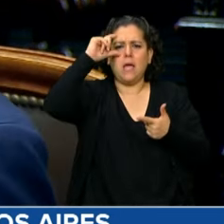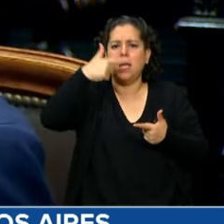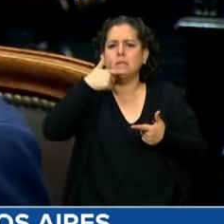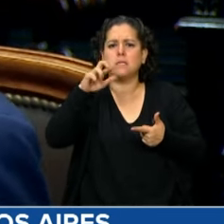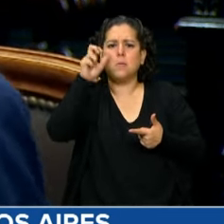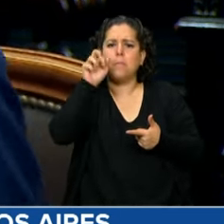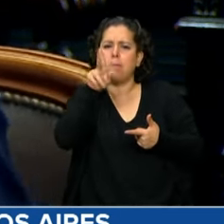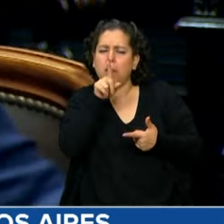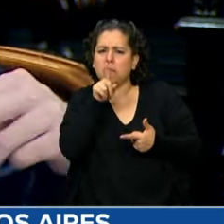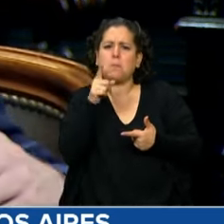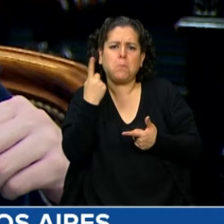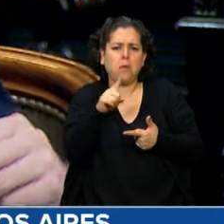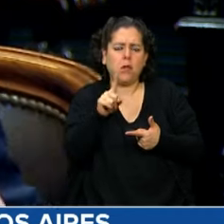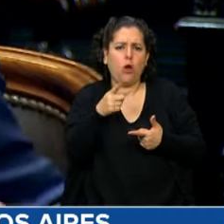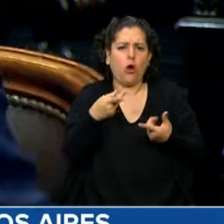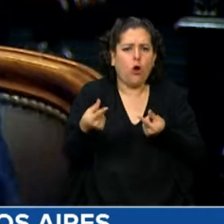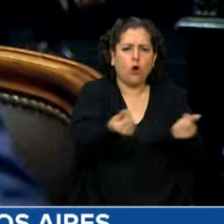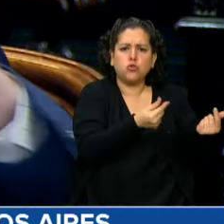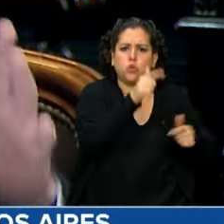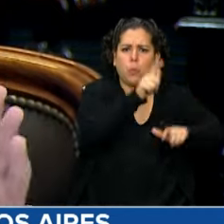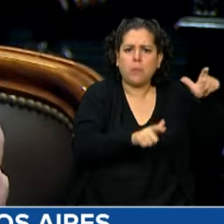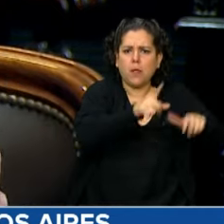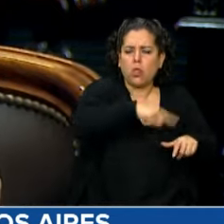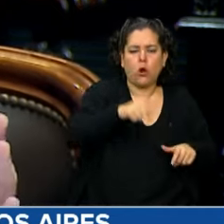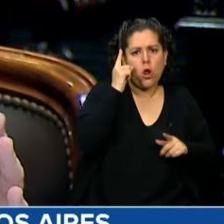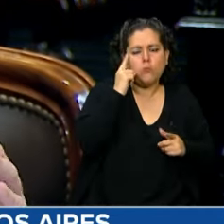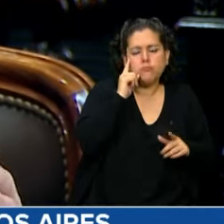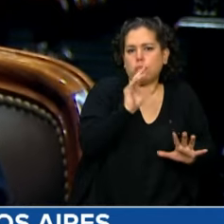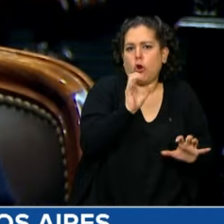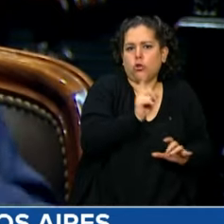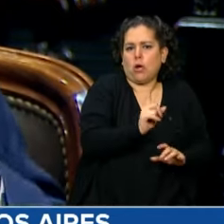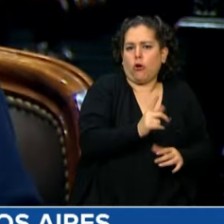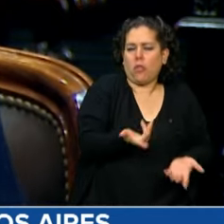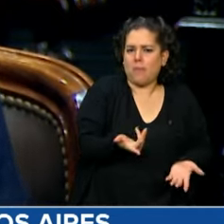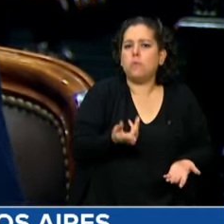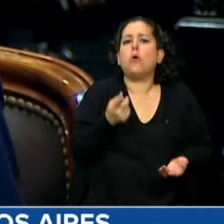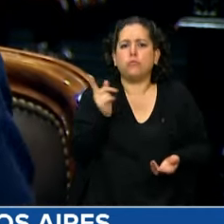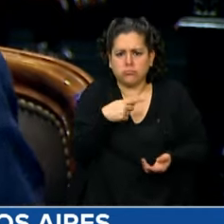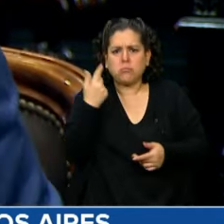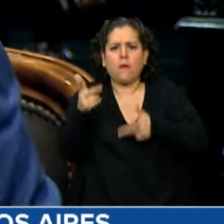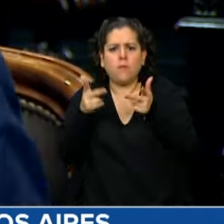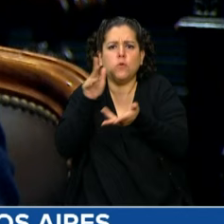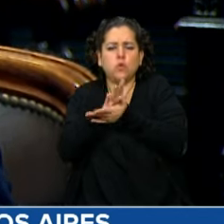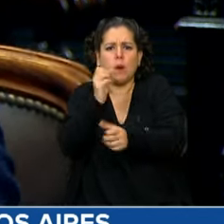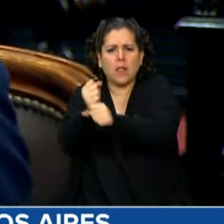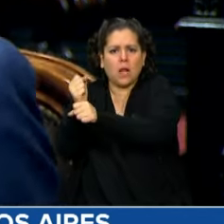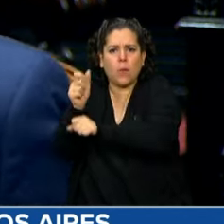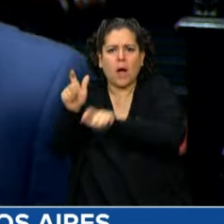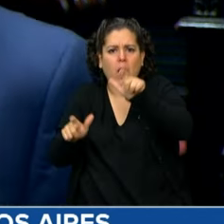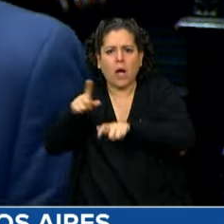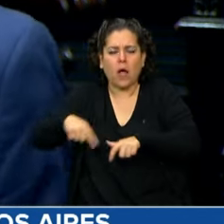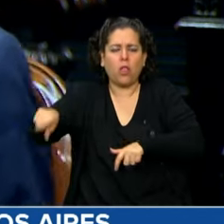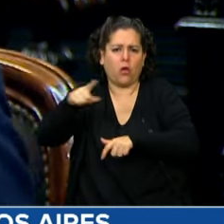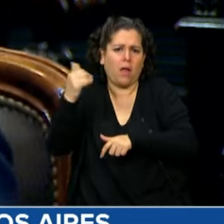consumidores todos nos acordamos de los trabajadores en algunos casos que podrían desarrollarse muchísimas otras